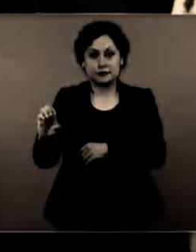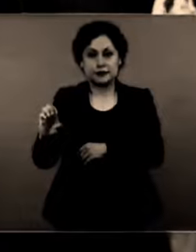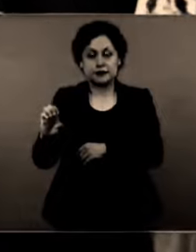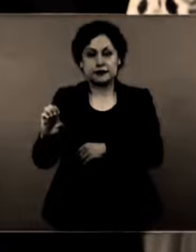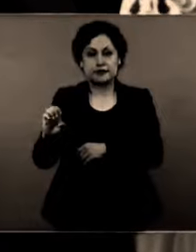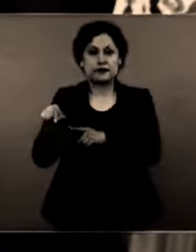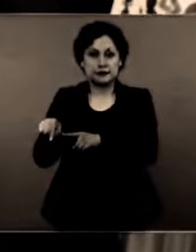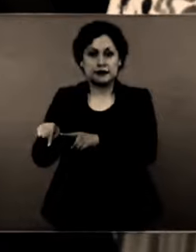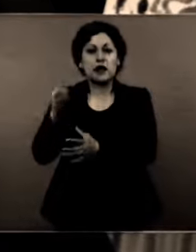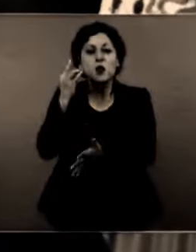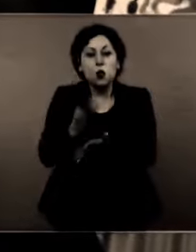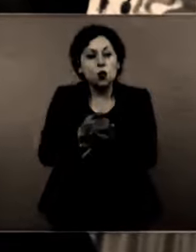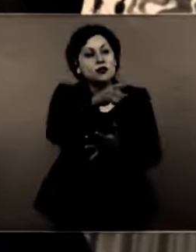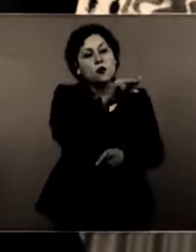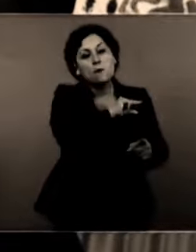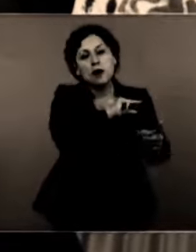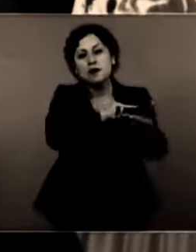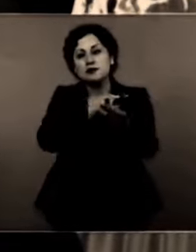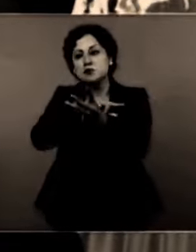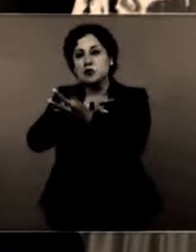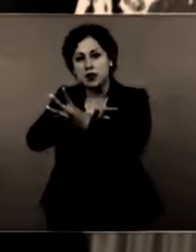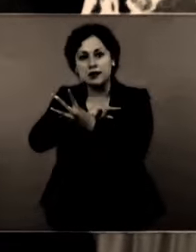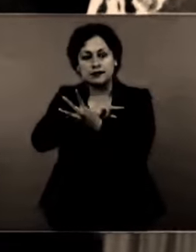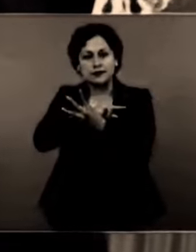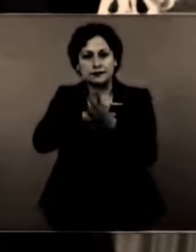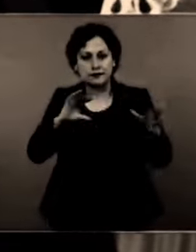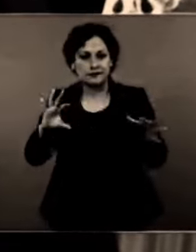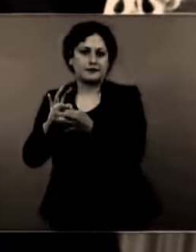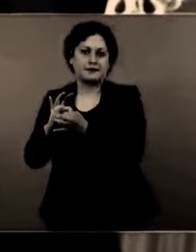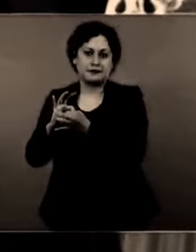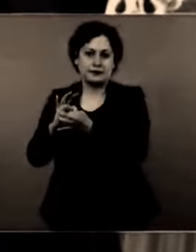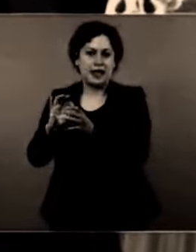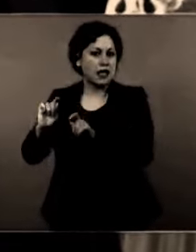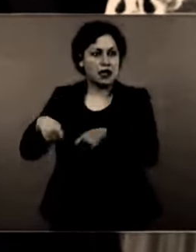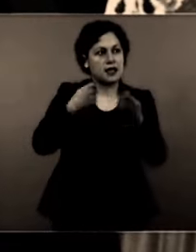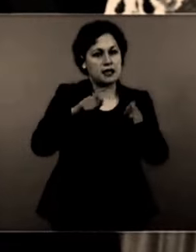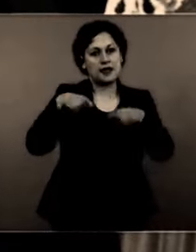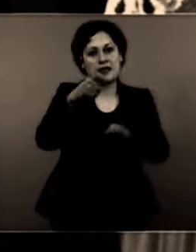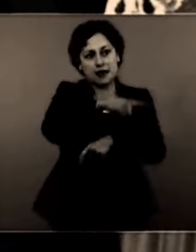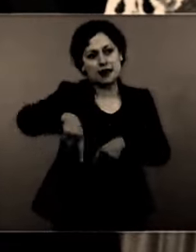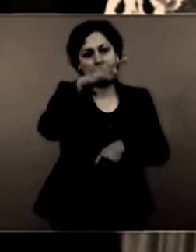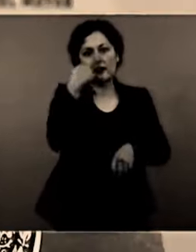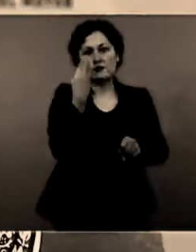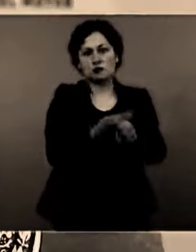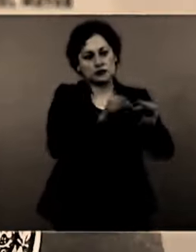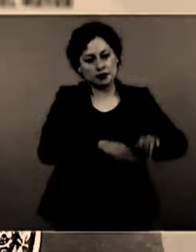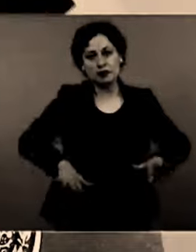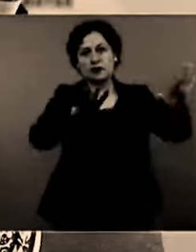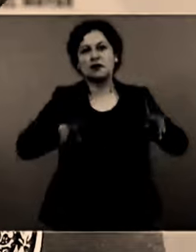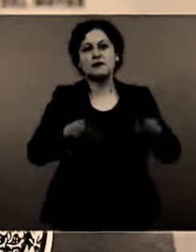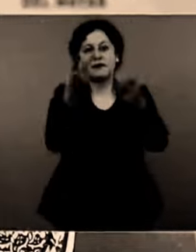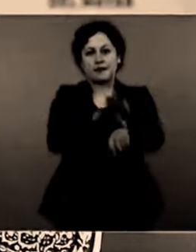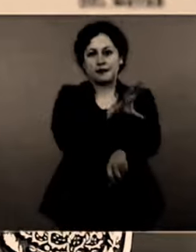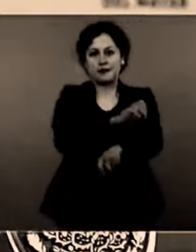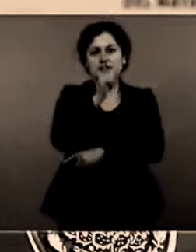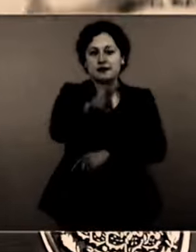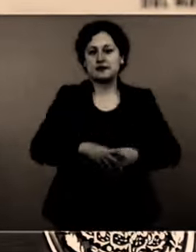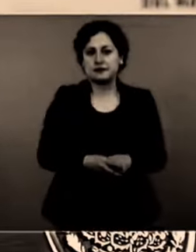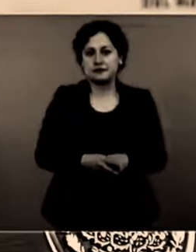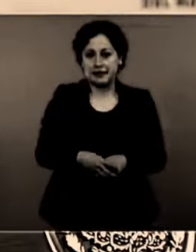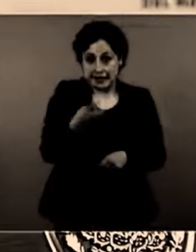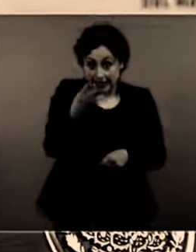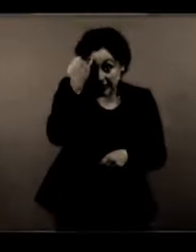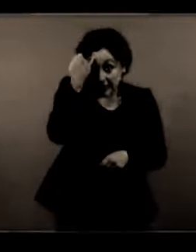solo los particulares se encargaran de la generación de la electricidad, las empresas. Esto